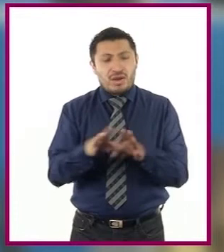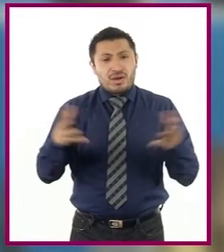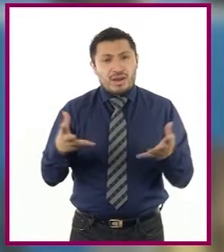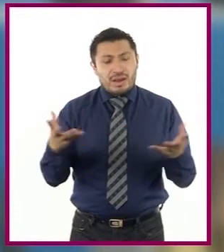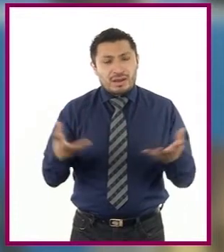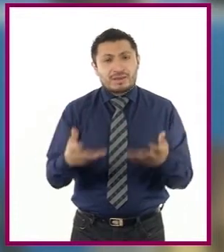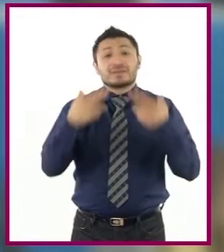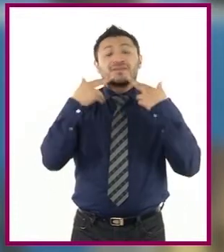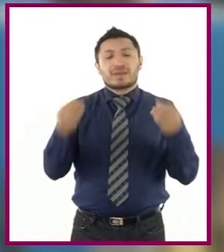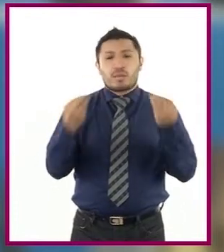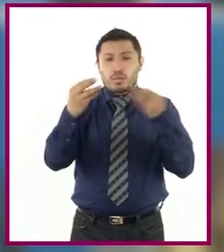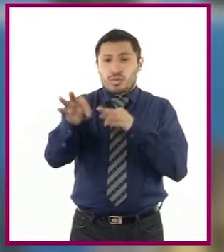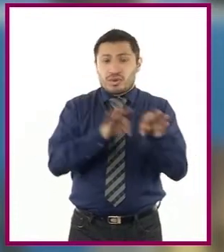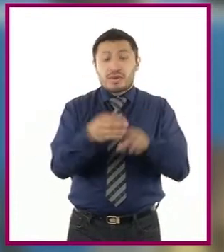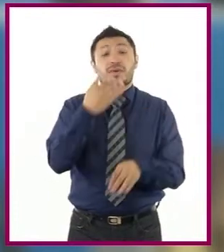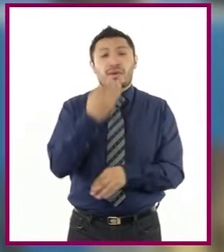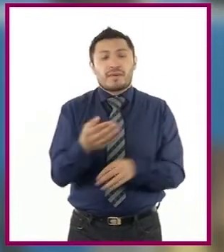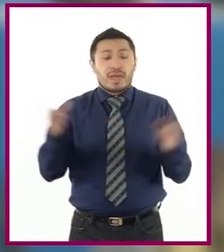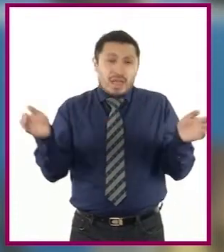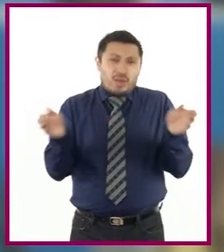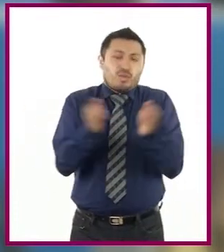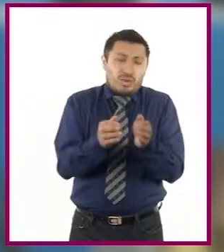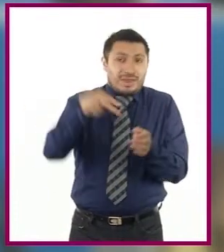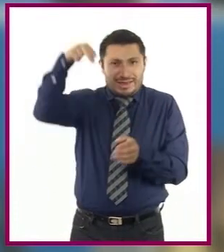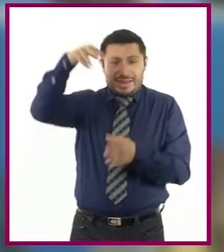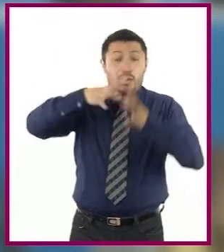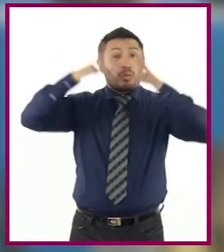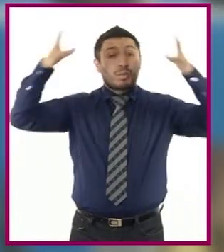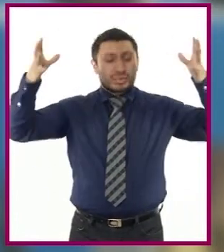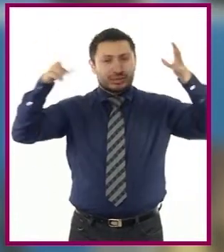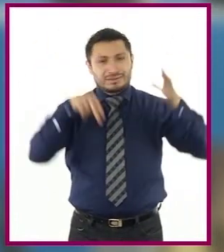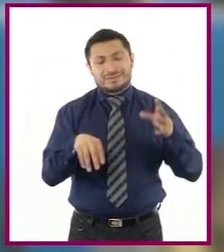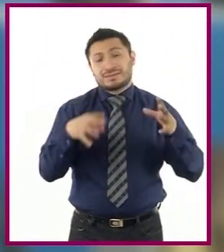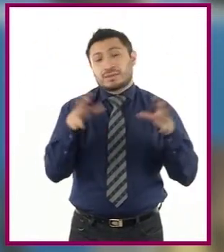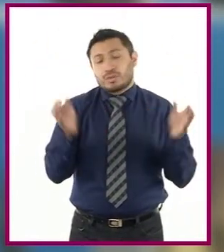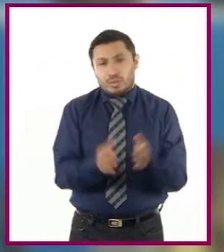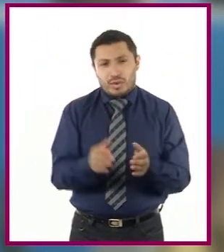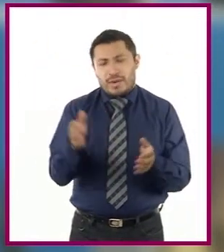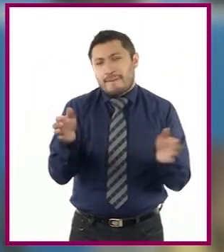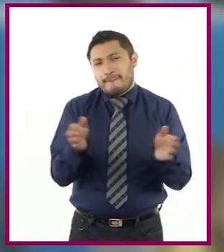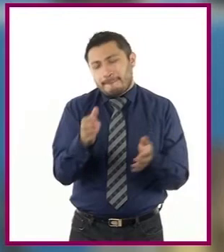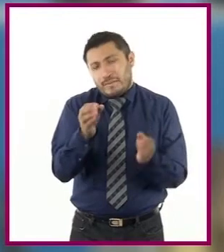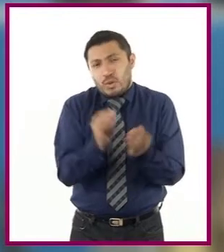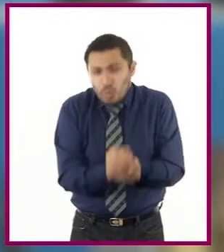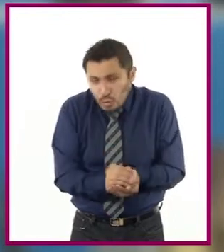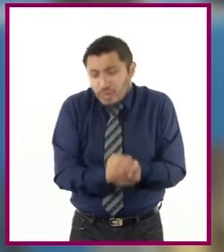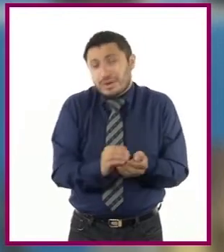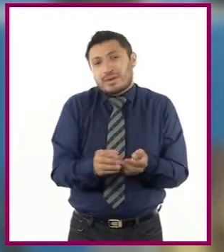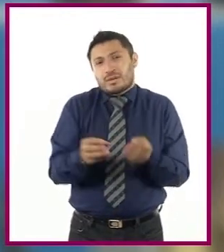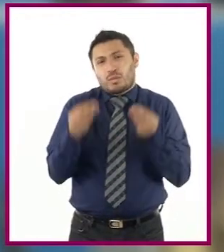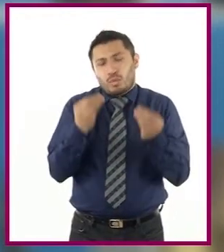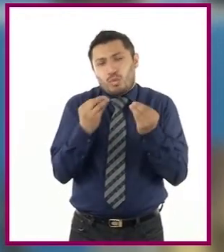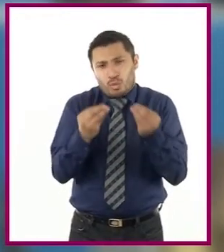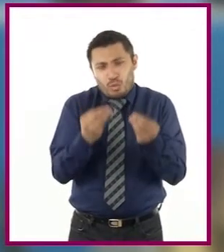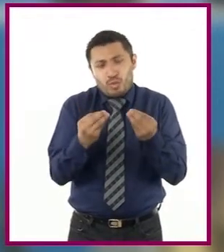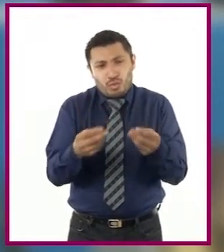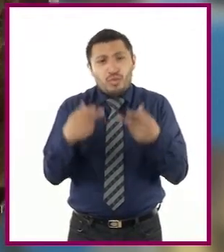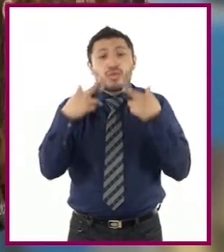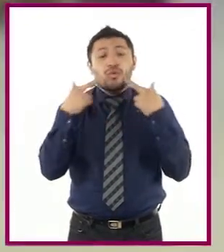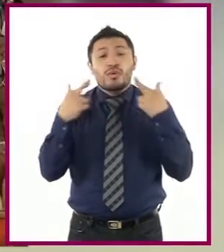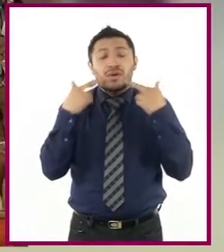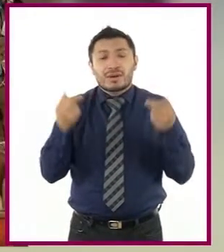muy productivas, menos extensas que las del norte, con una propiedad mediana y pequeña compuesta por infinidad de